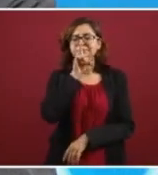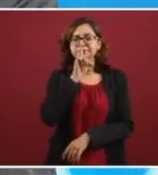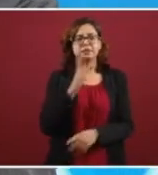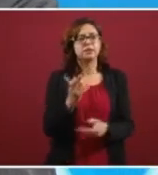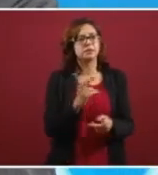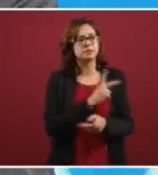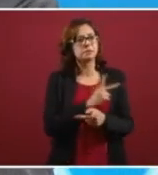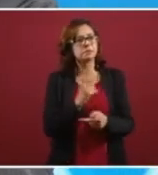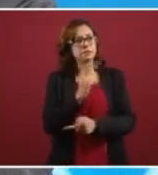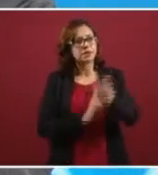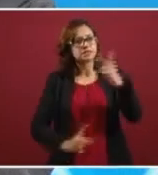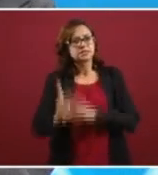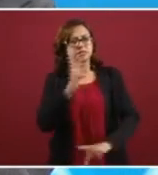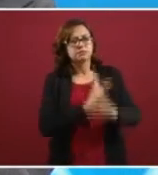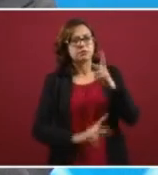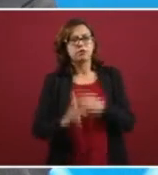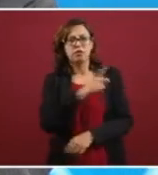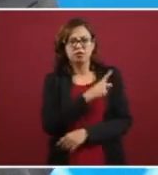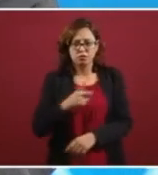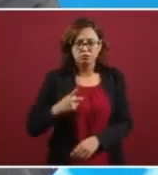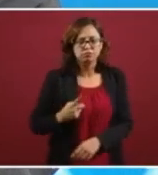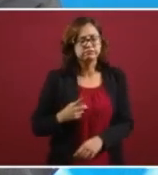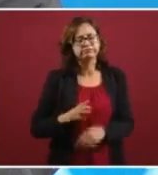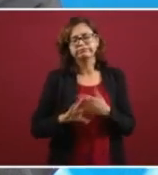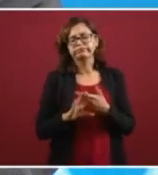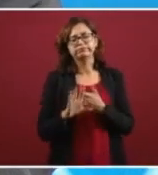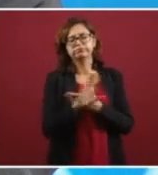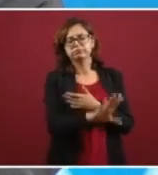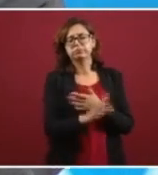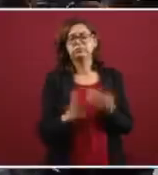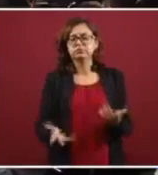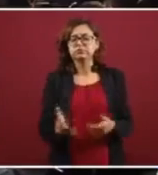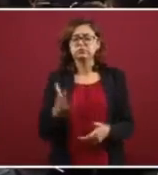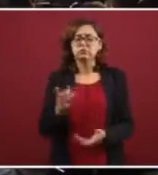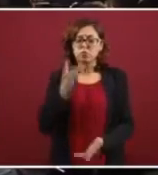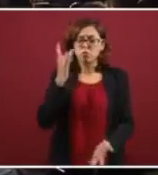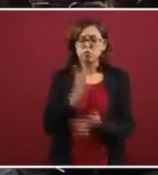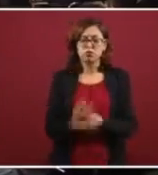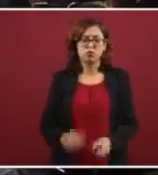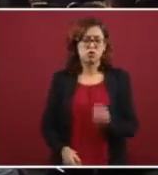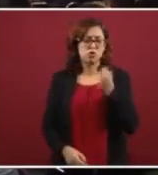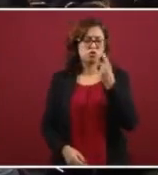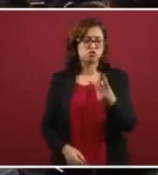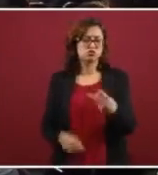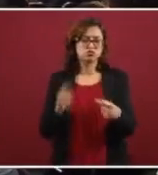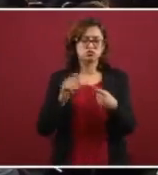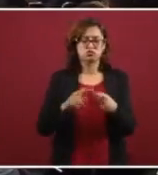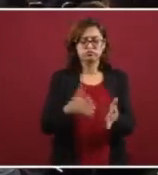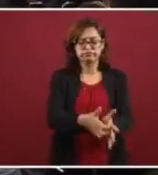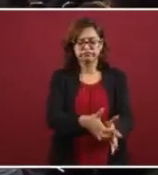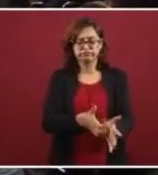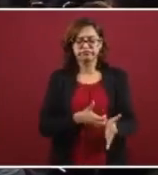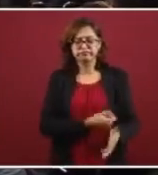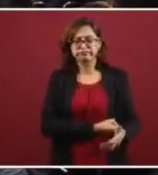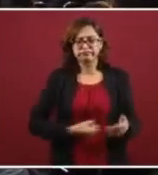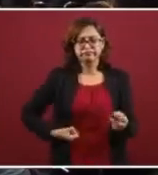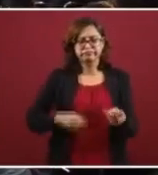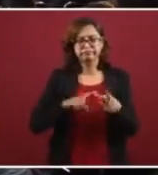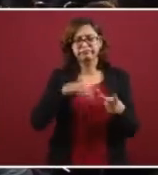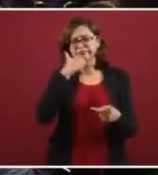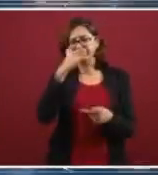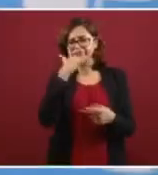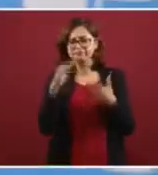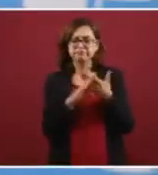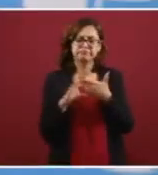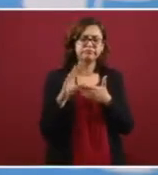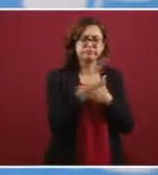El presidente de México, Andrés Manuel López Obrador, afirmó que para impulsar el desarrollo social y económico, su gobierno aplica una política de combate